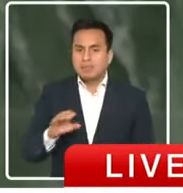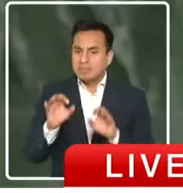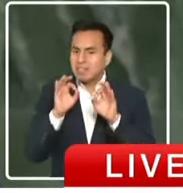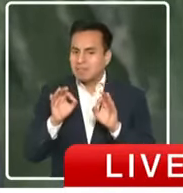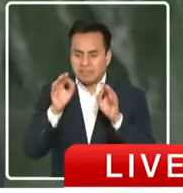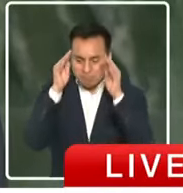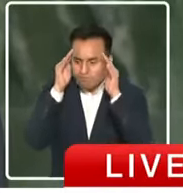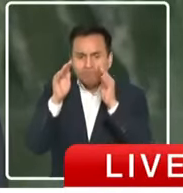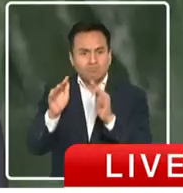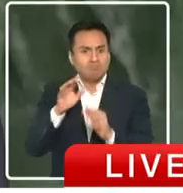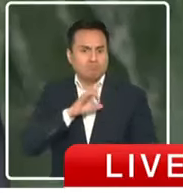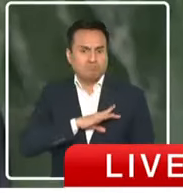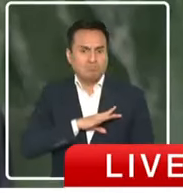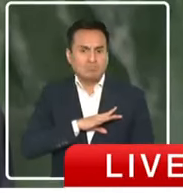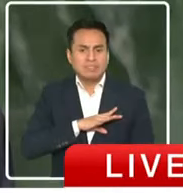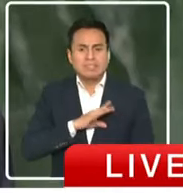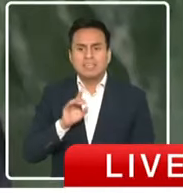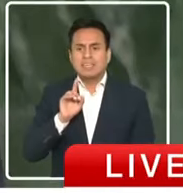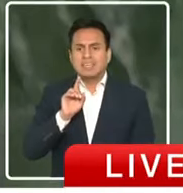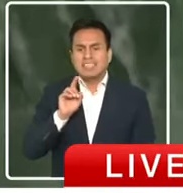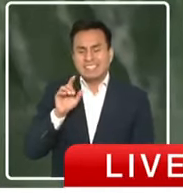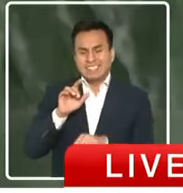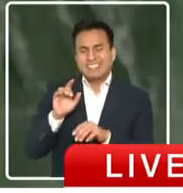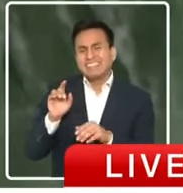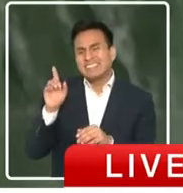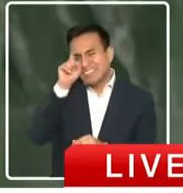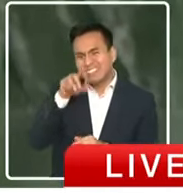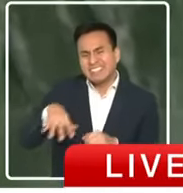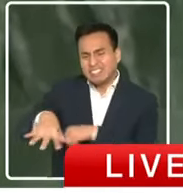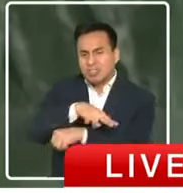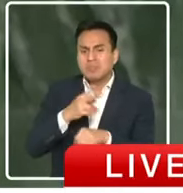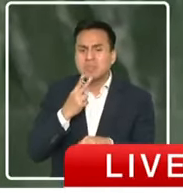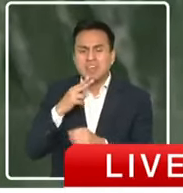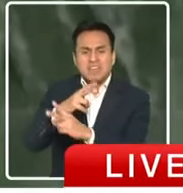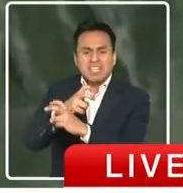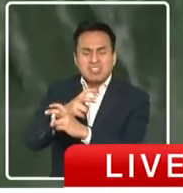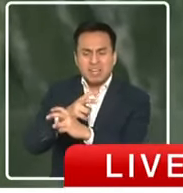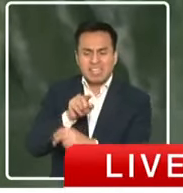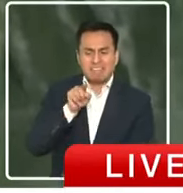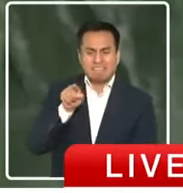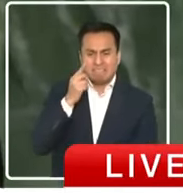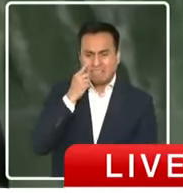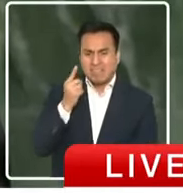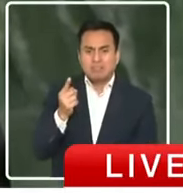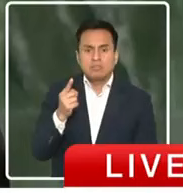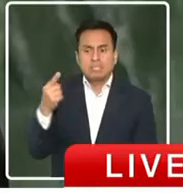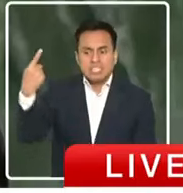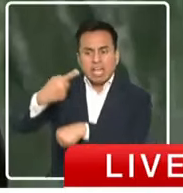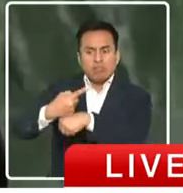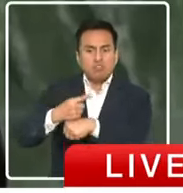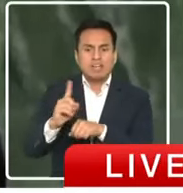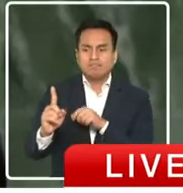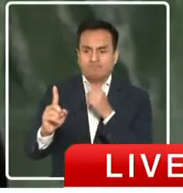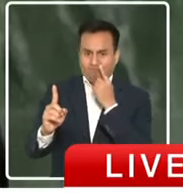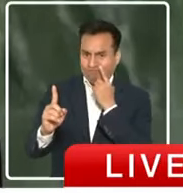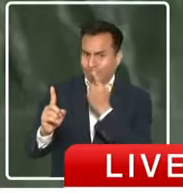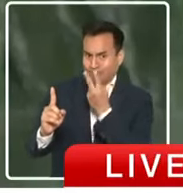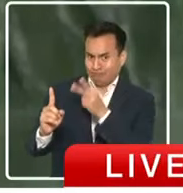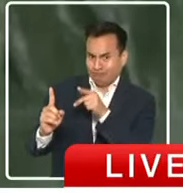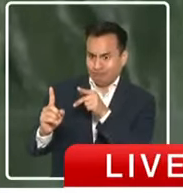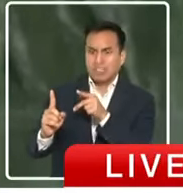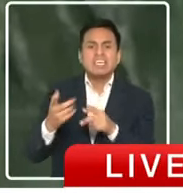especialmente atento frente a la crítica situación que vive Venezuela. Estamos frente a una dictadura que